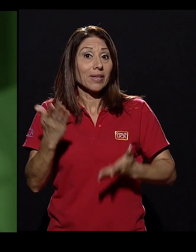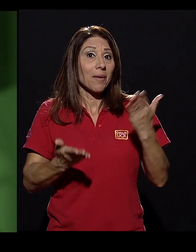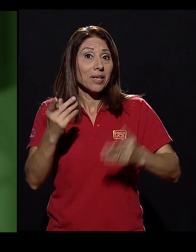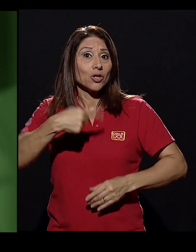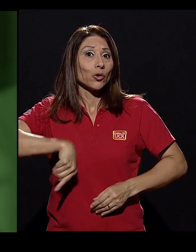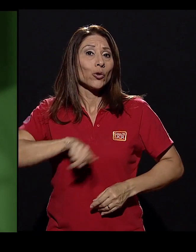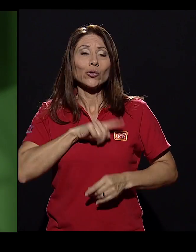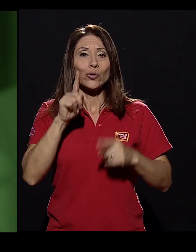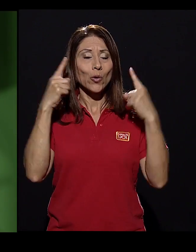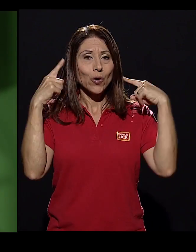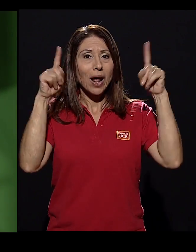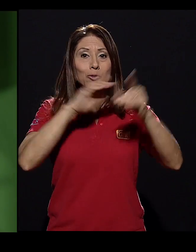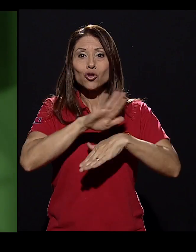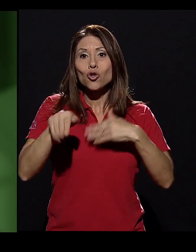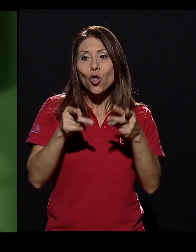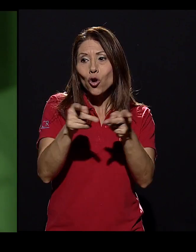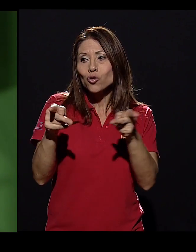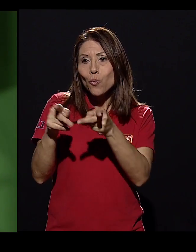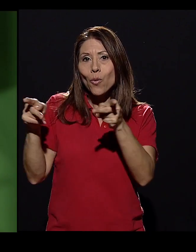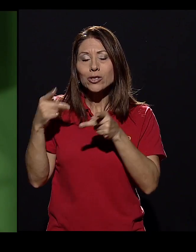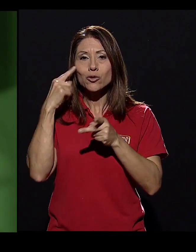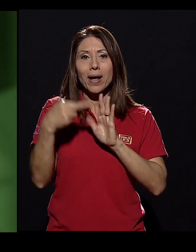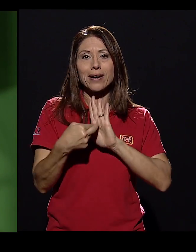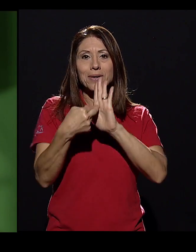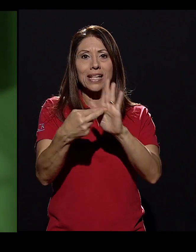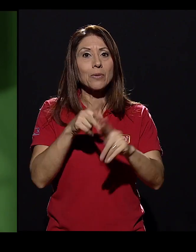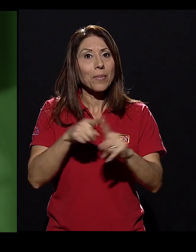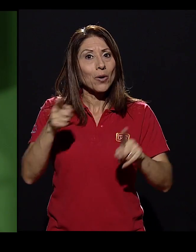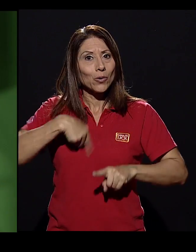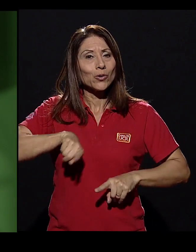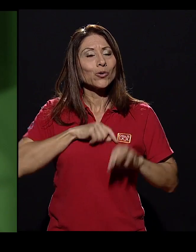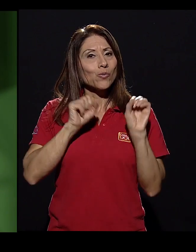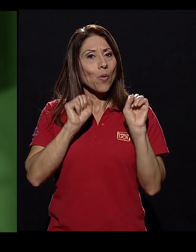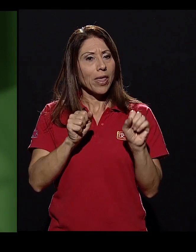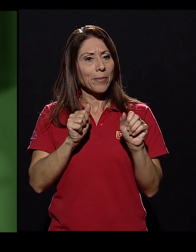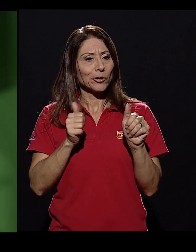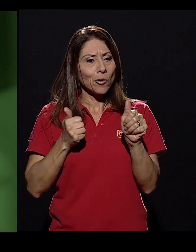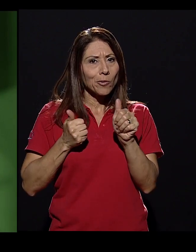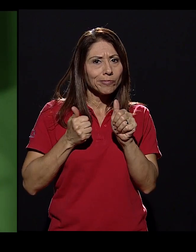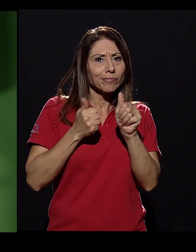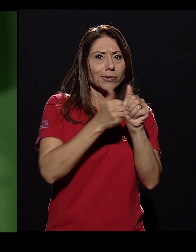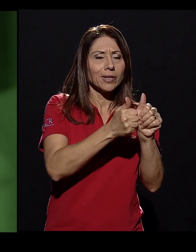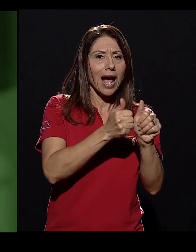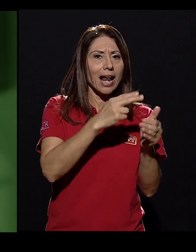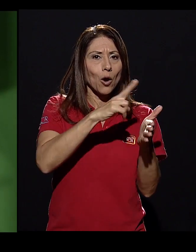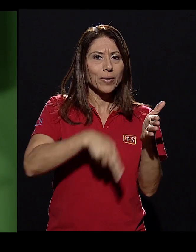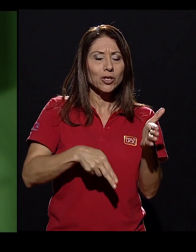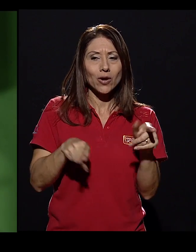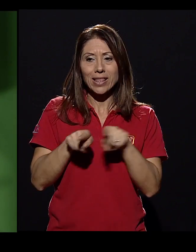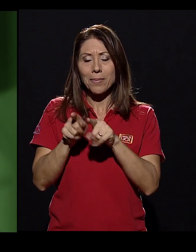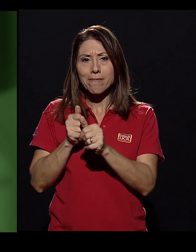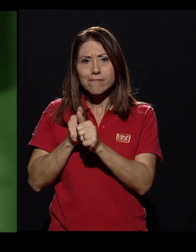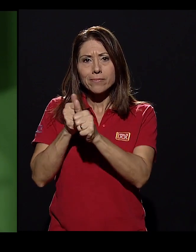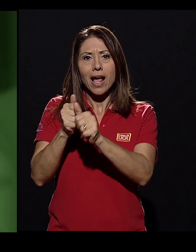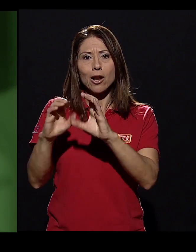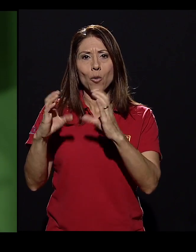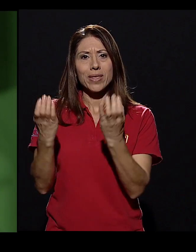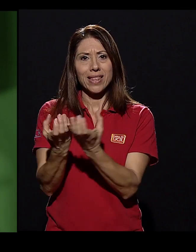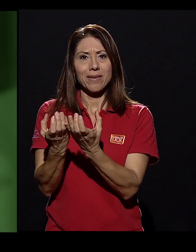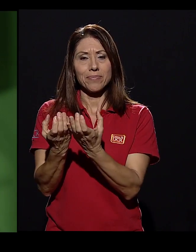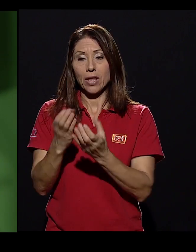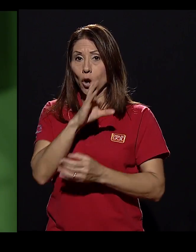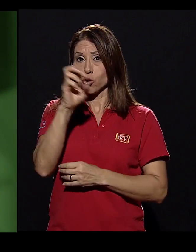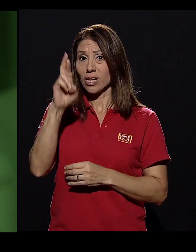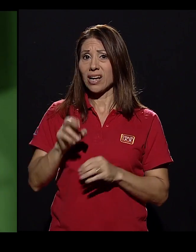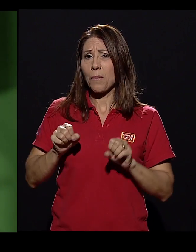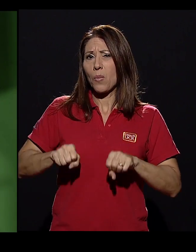no logramos todos los puestos de representación, pero nos podemos apegar muchísimo, no solo a la convención, sino que también al comité. ¿Qué posibilidades tiene